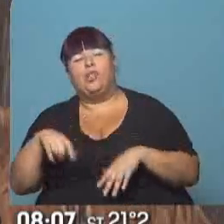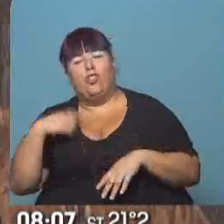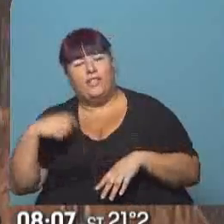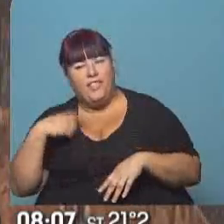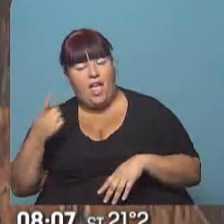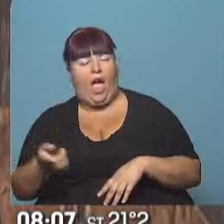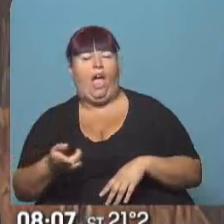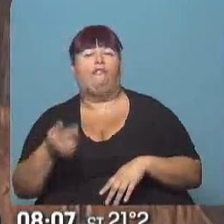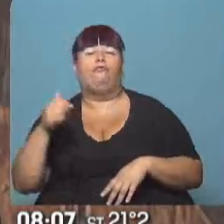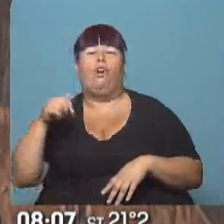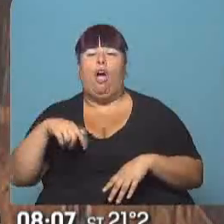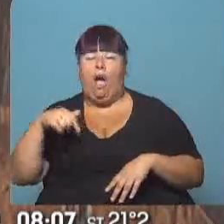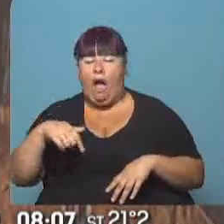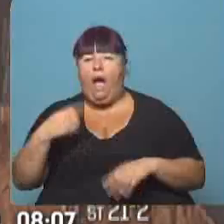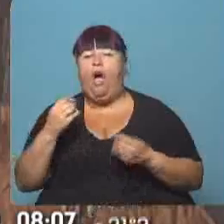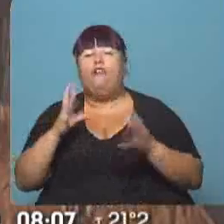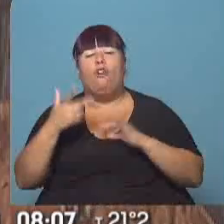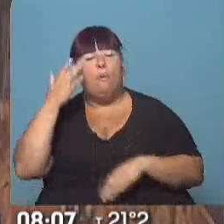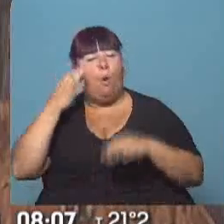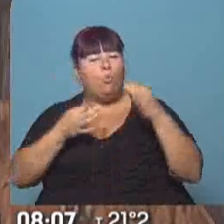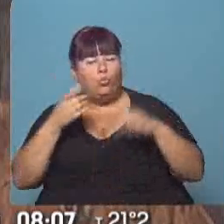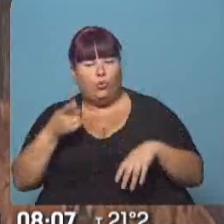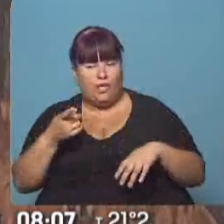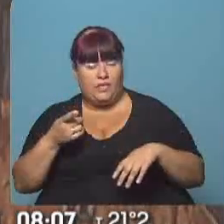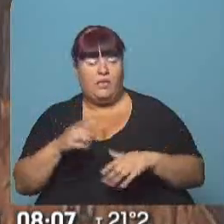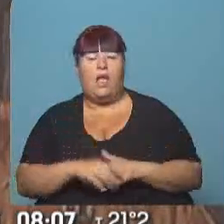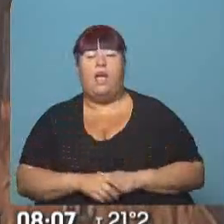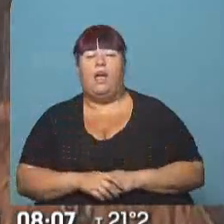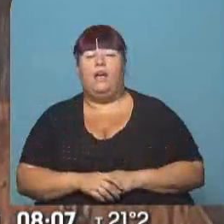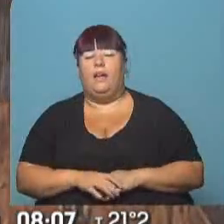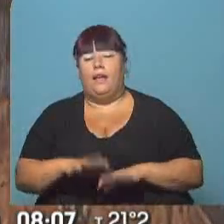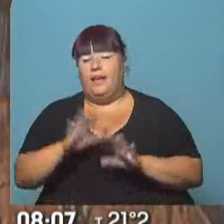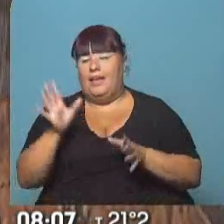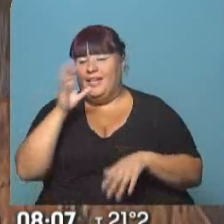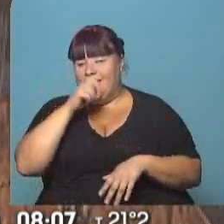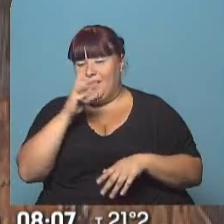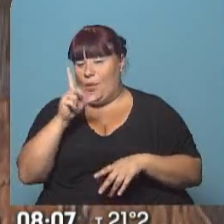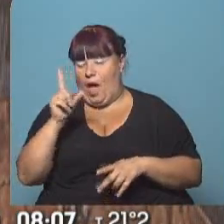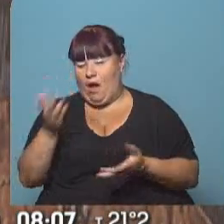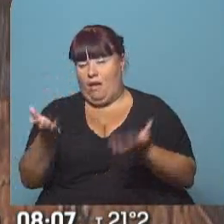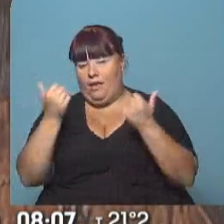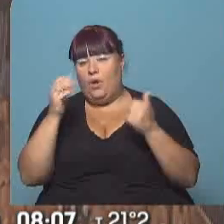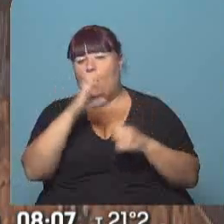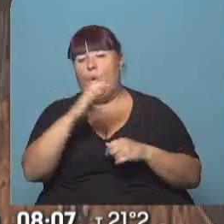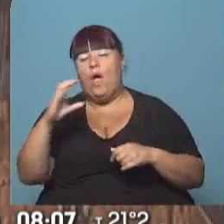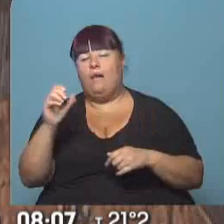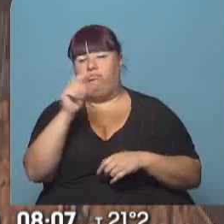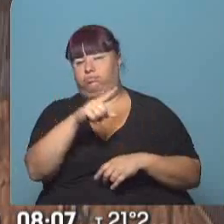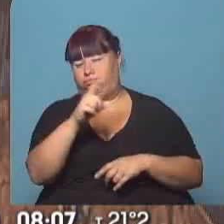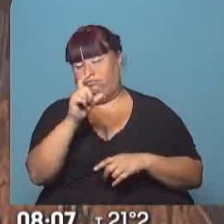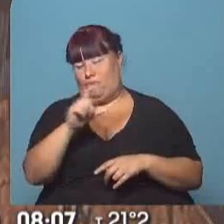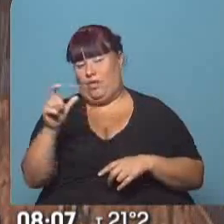y ahora el accionar de la justicia terminando con el secreto bancario en las cuentas en particular